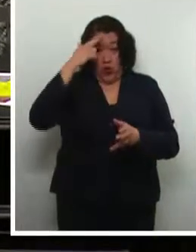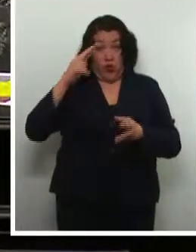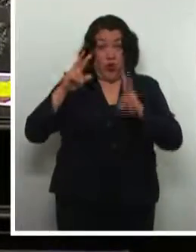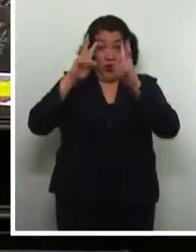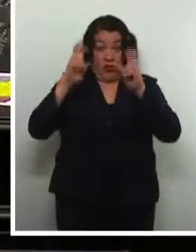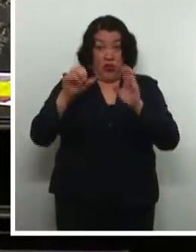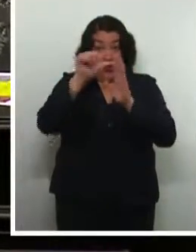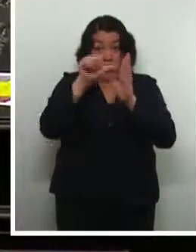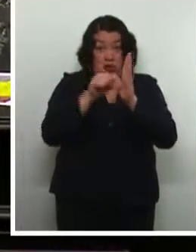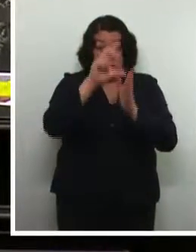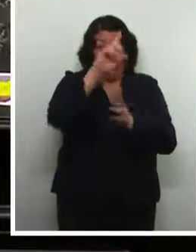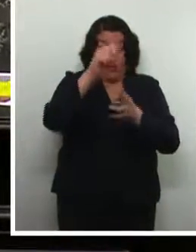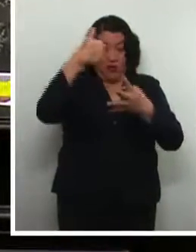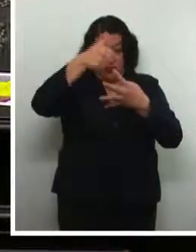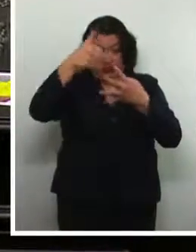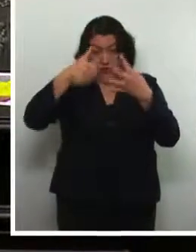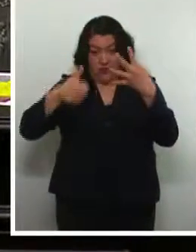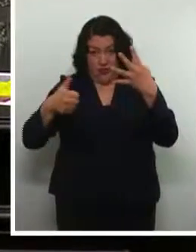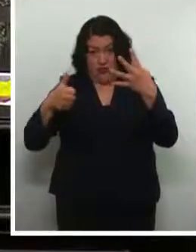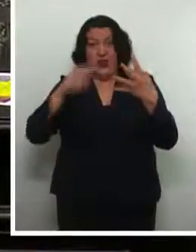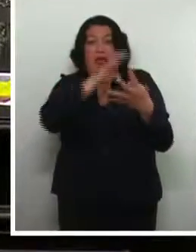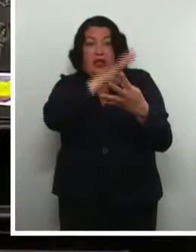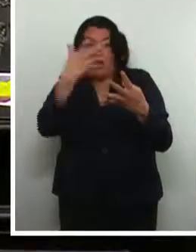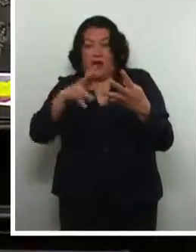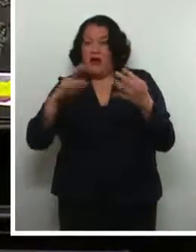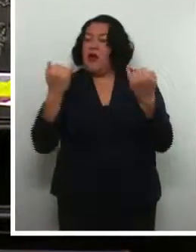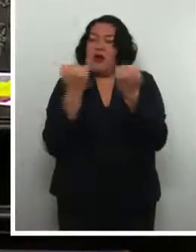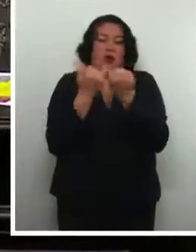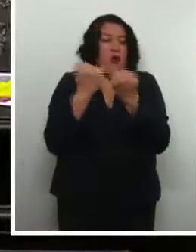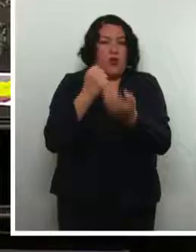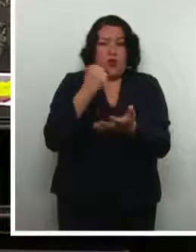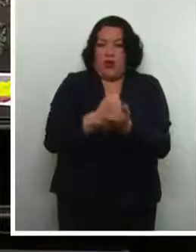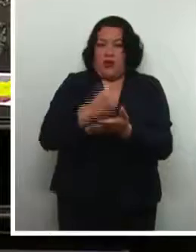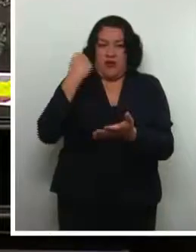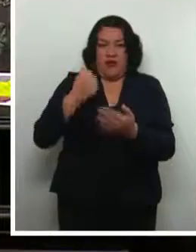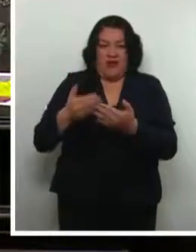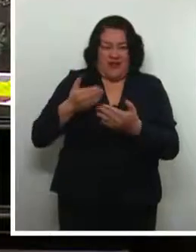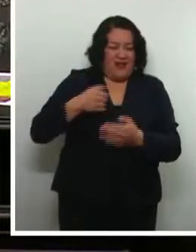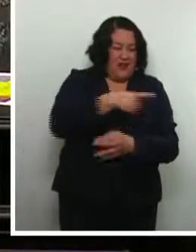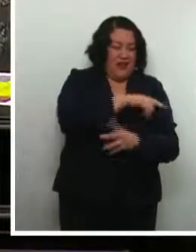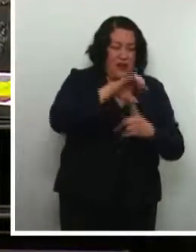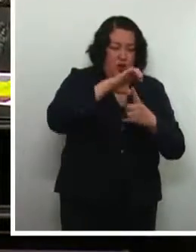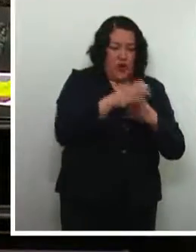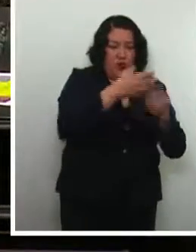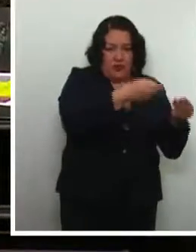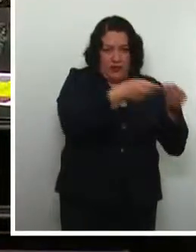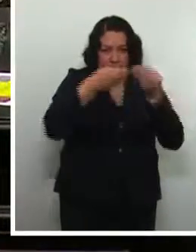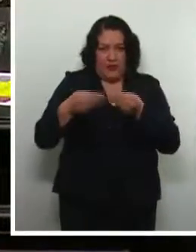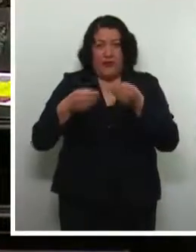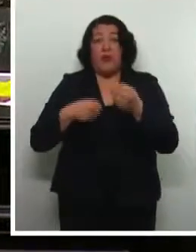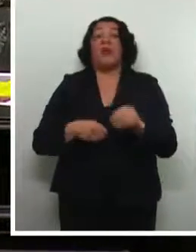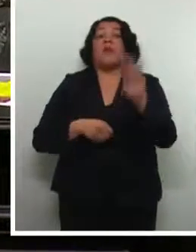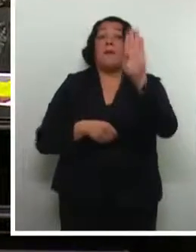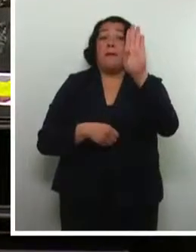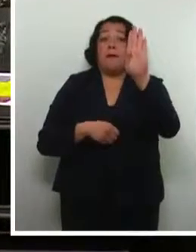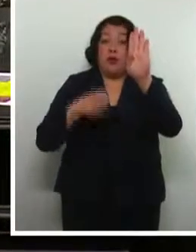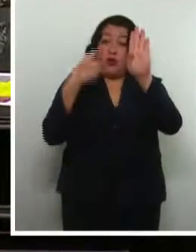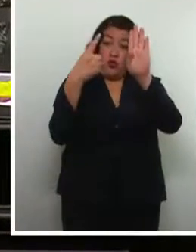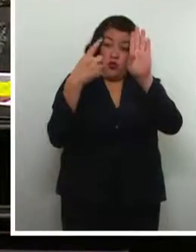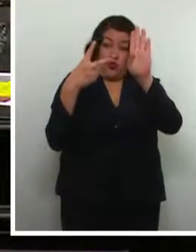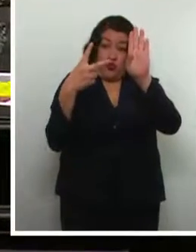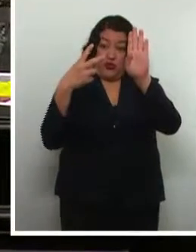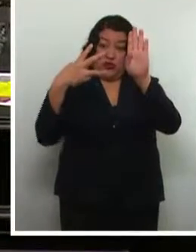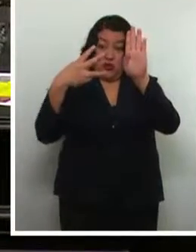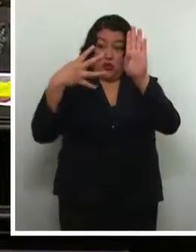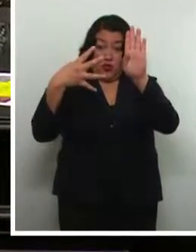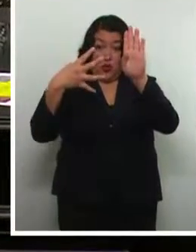y en lo particular el artículo 30 en términos del dictamen, los apartados B, numerales 1, 2,